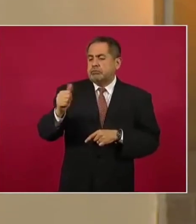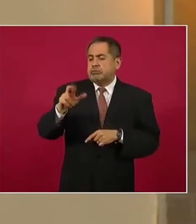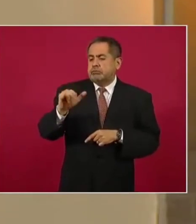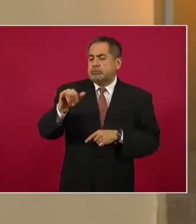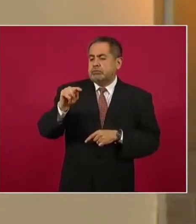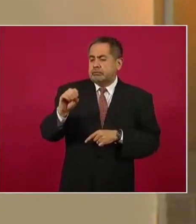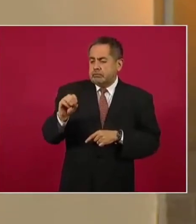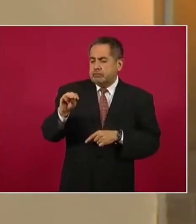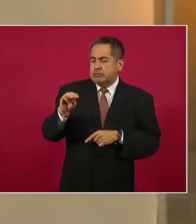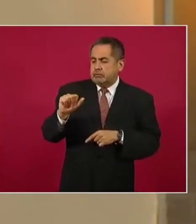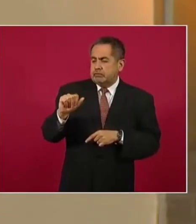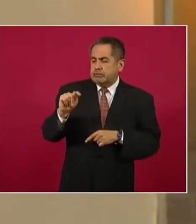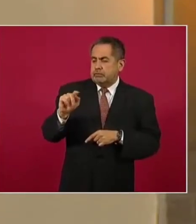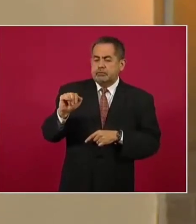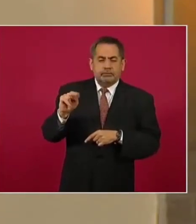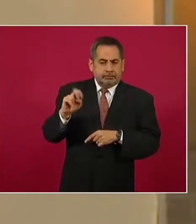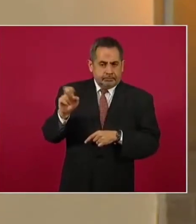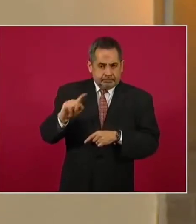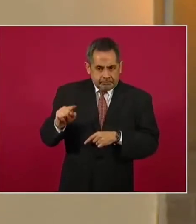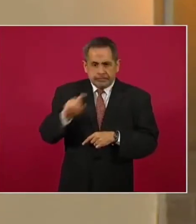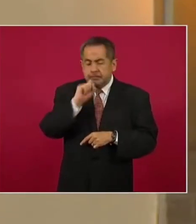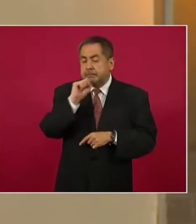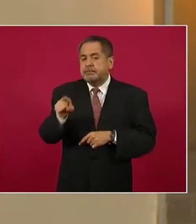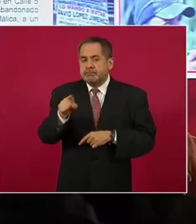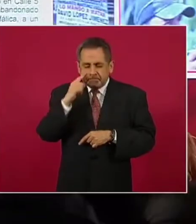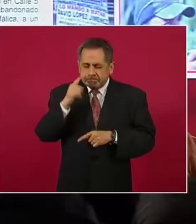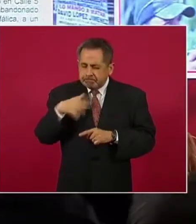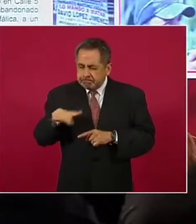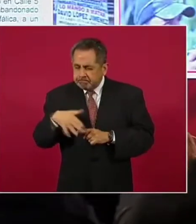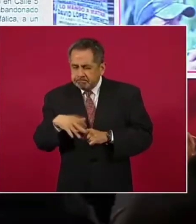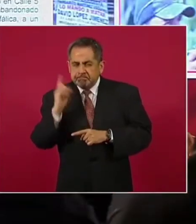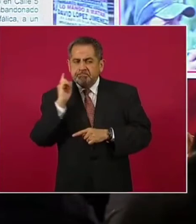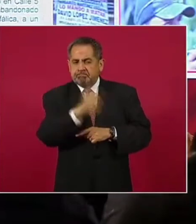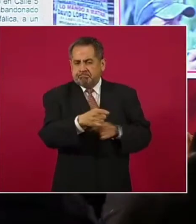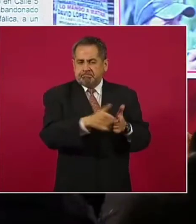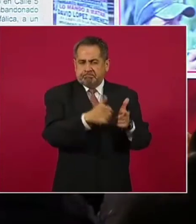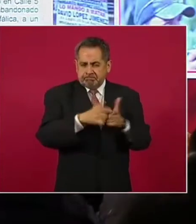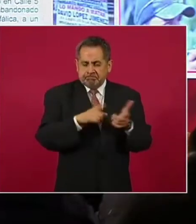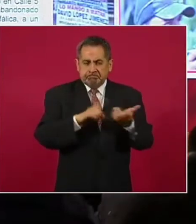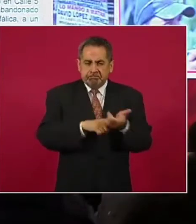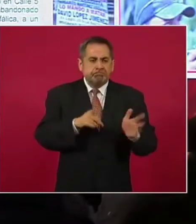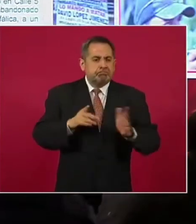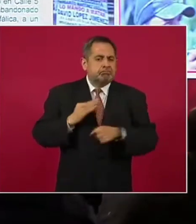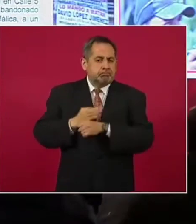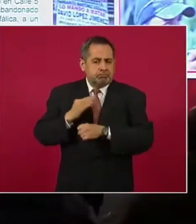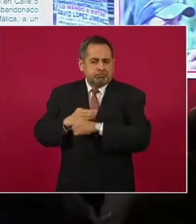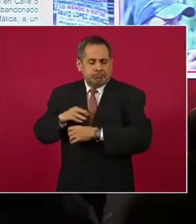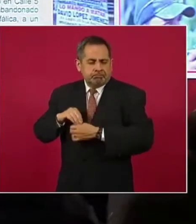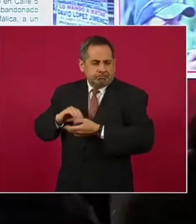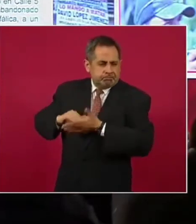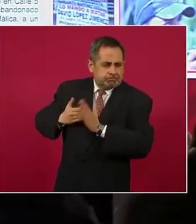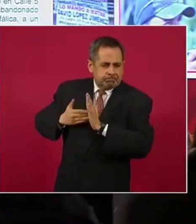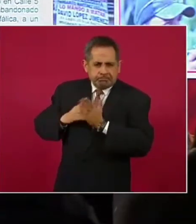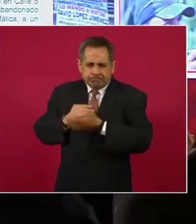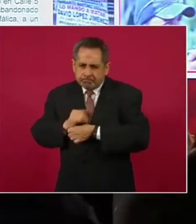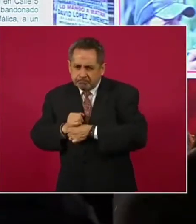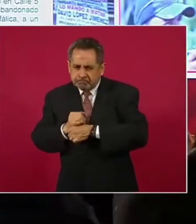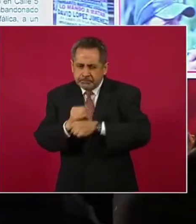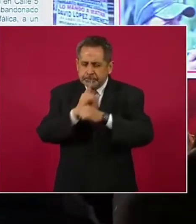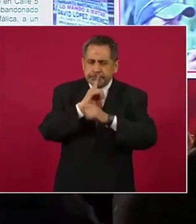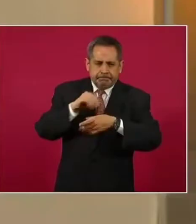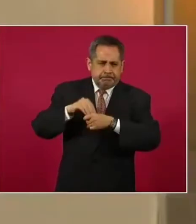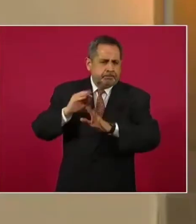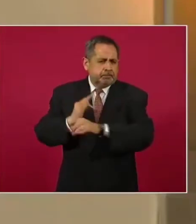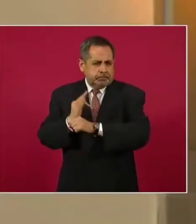todas las líneas apuntan a un grupo criminal pero por el cuidado de las investigaciones la secrecía